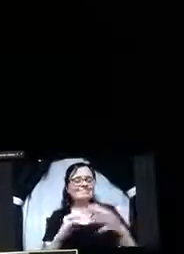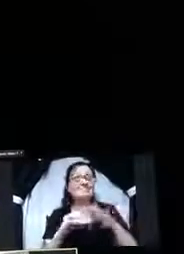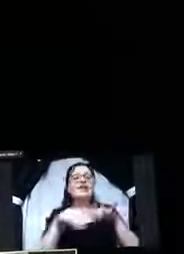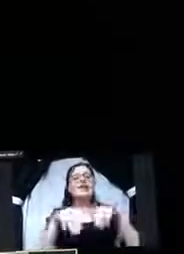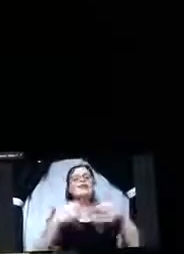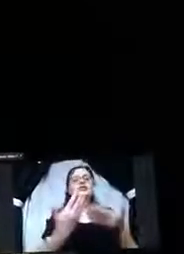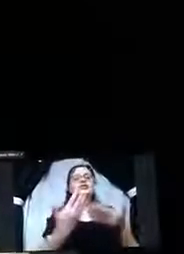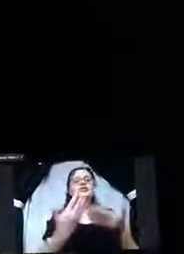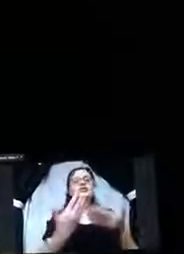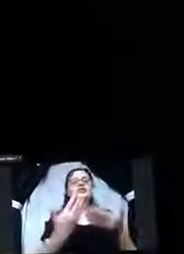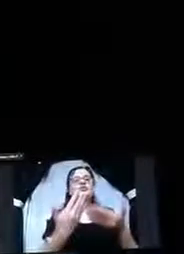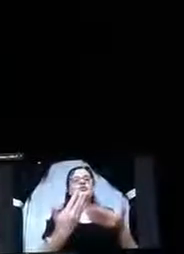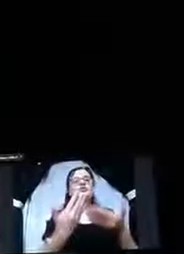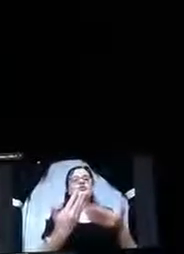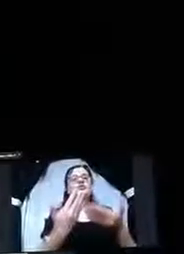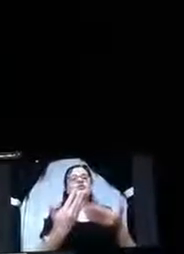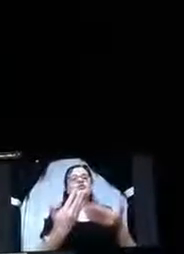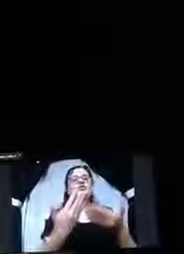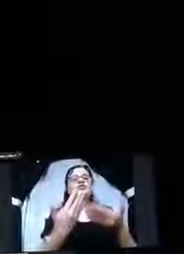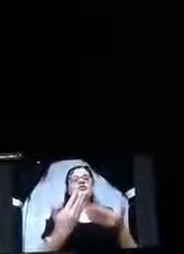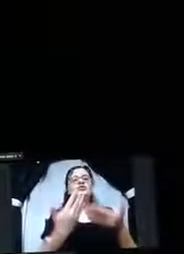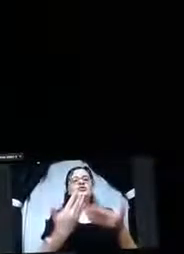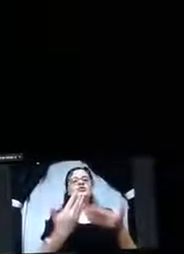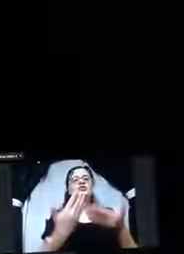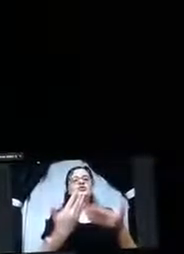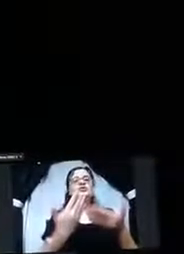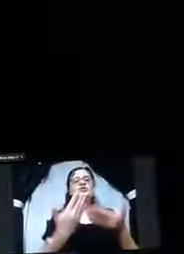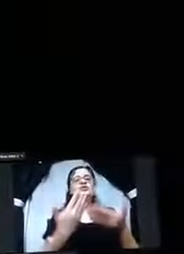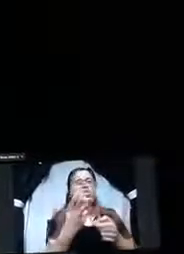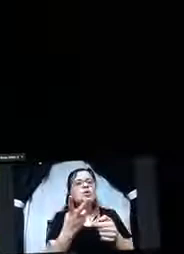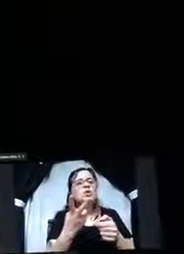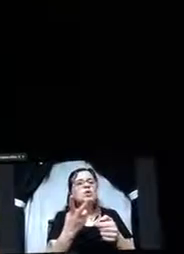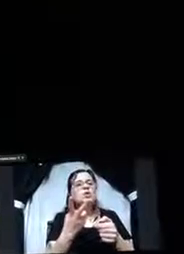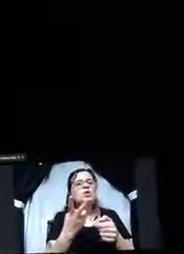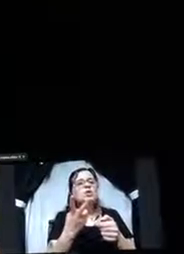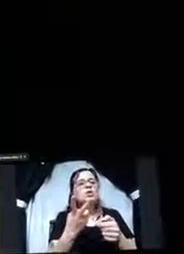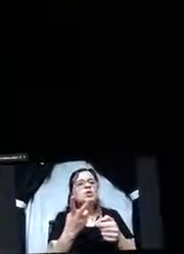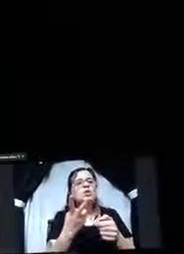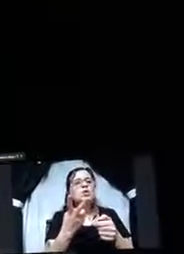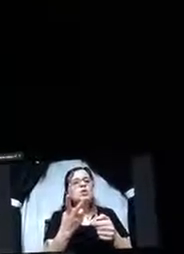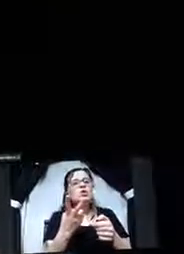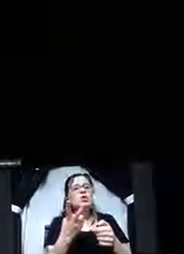¿Sí? Entonces, esos dos parámetros son los que vamos a utilizar en logogenia.